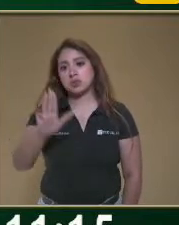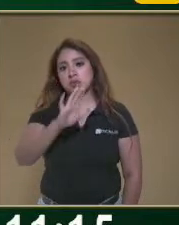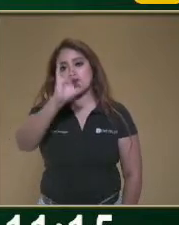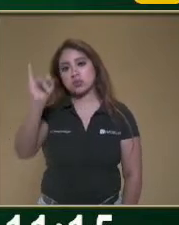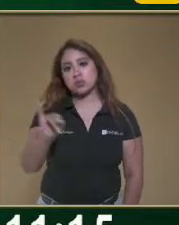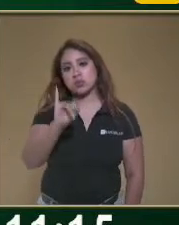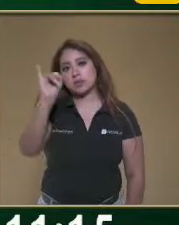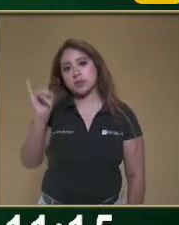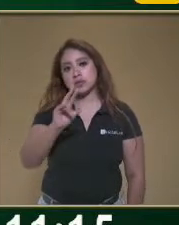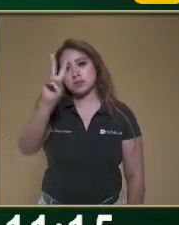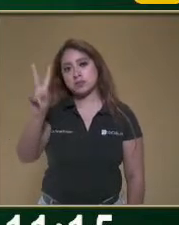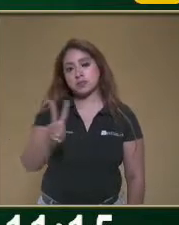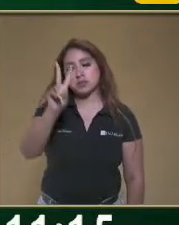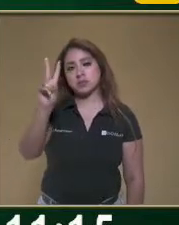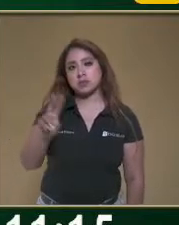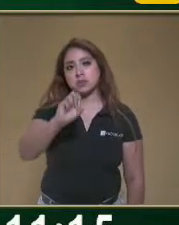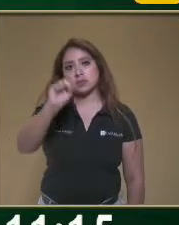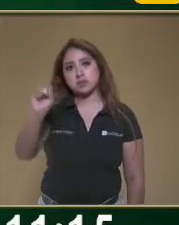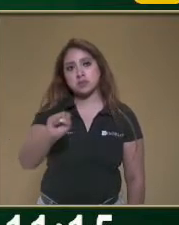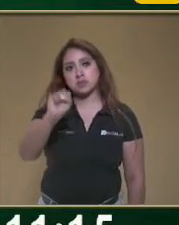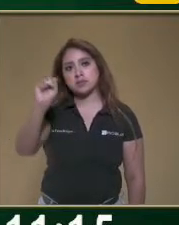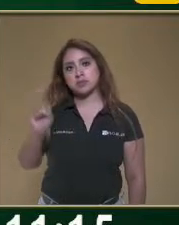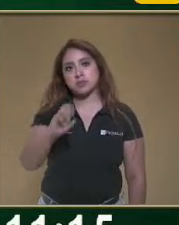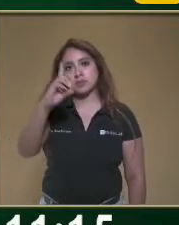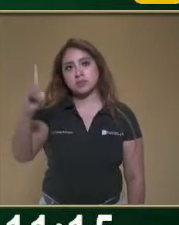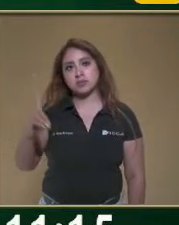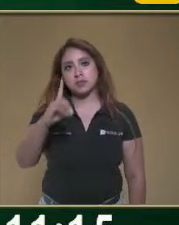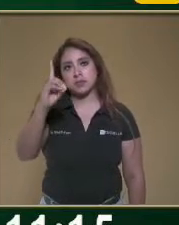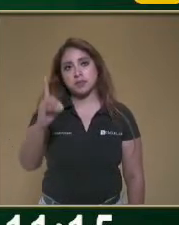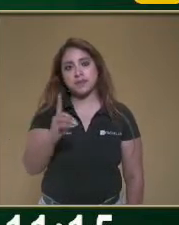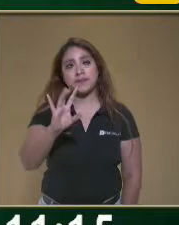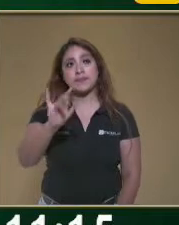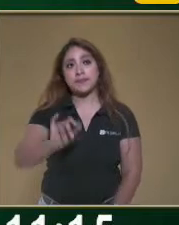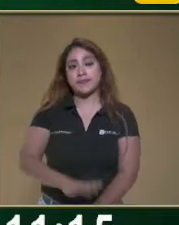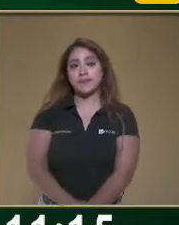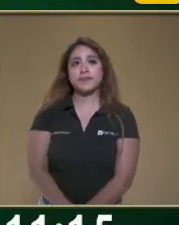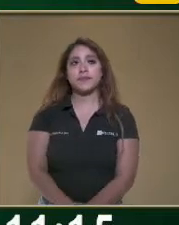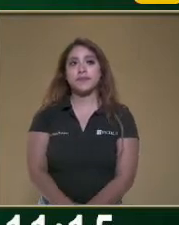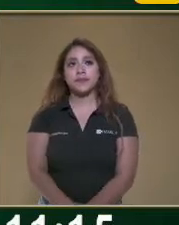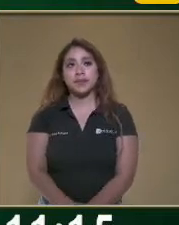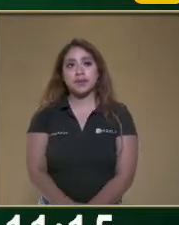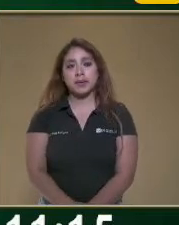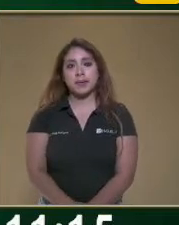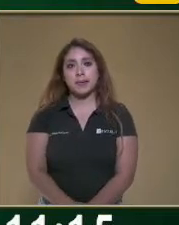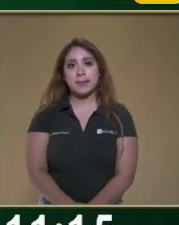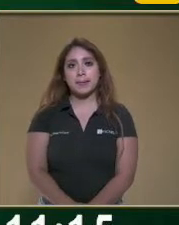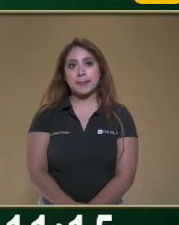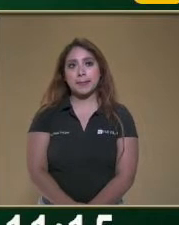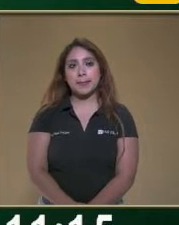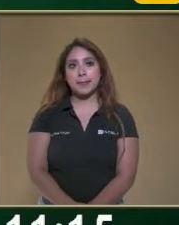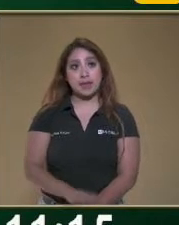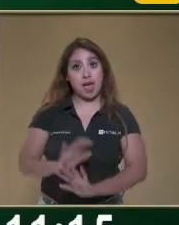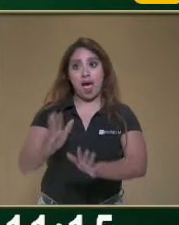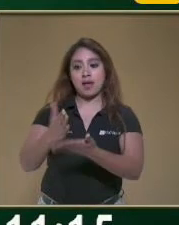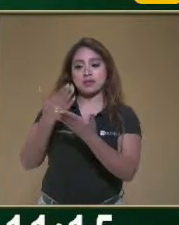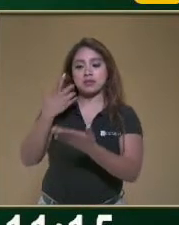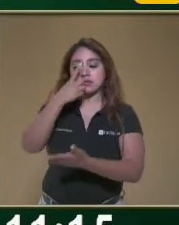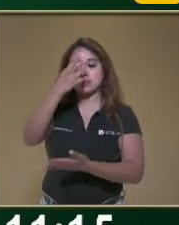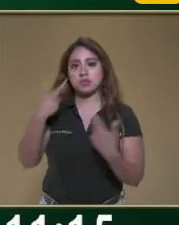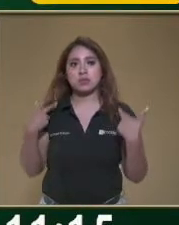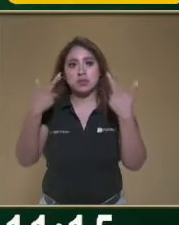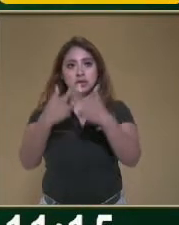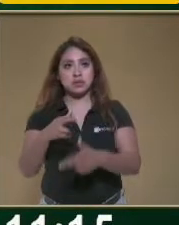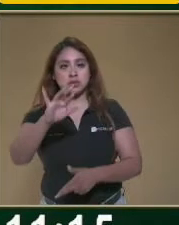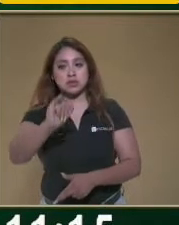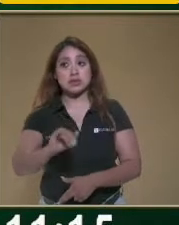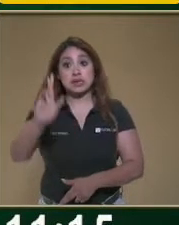miércoles, jueves, viernes, sábado y domingo. Así es, como lo mencionó la maestra Ana, pues los